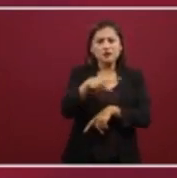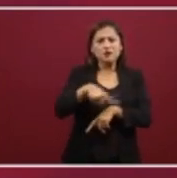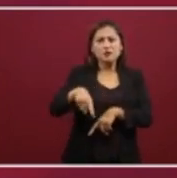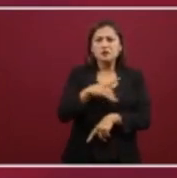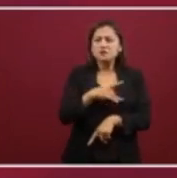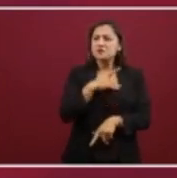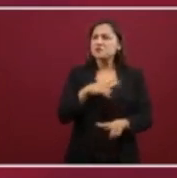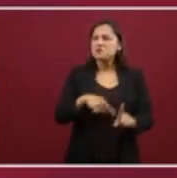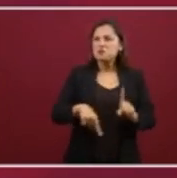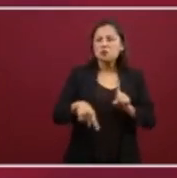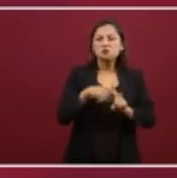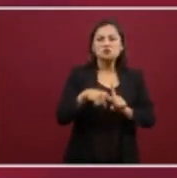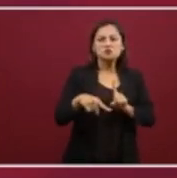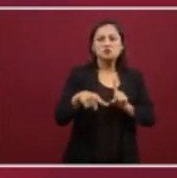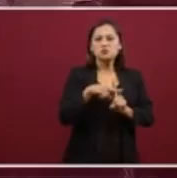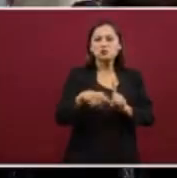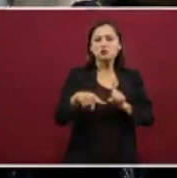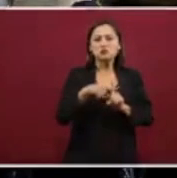bien,